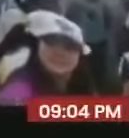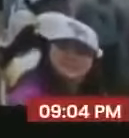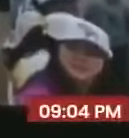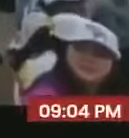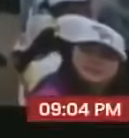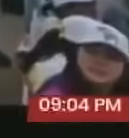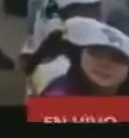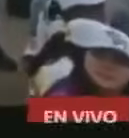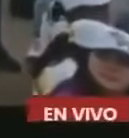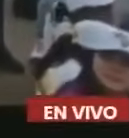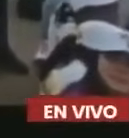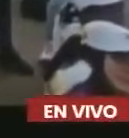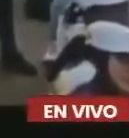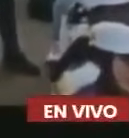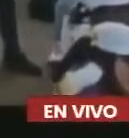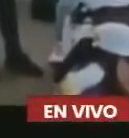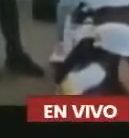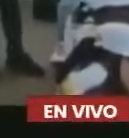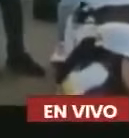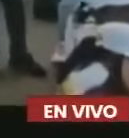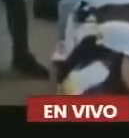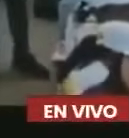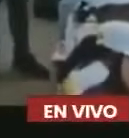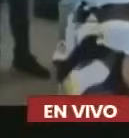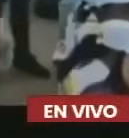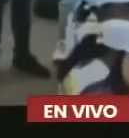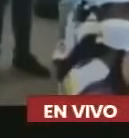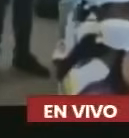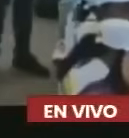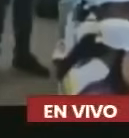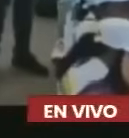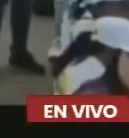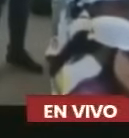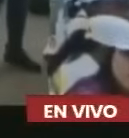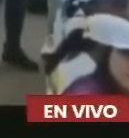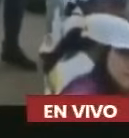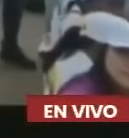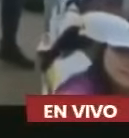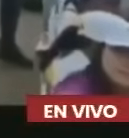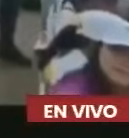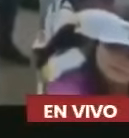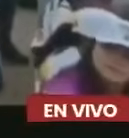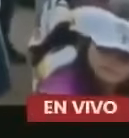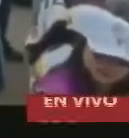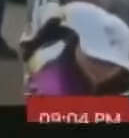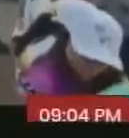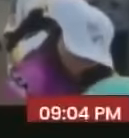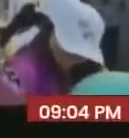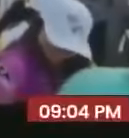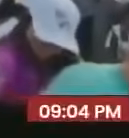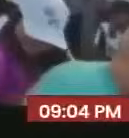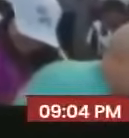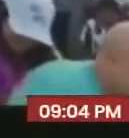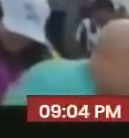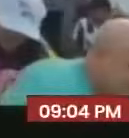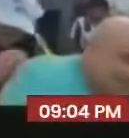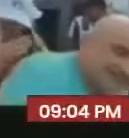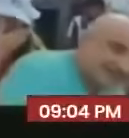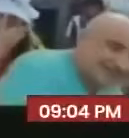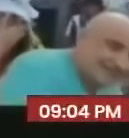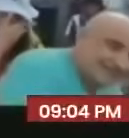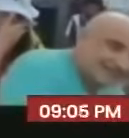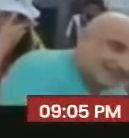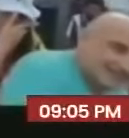Nos pertenece, algo que nos pertenece y seguimos defendiendo. Esto no se divide en ningún